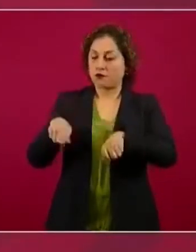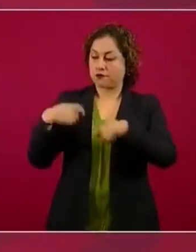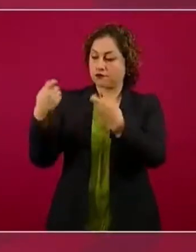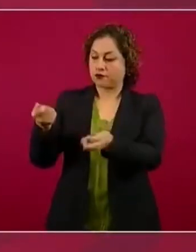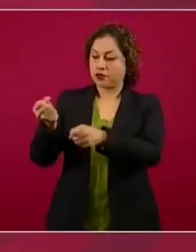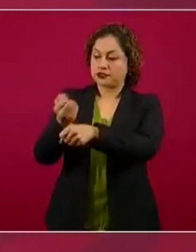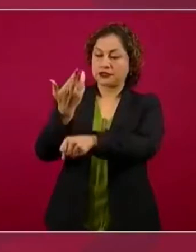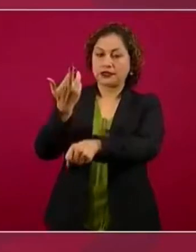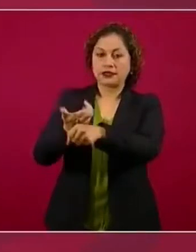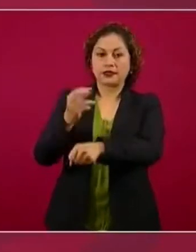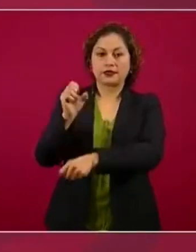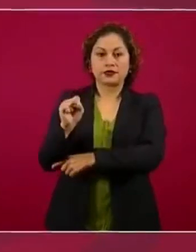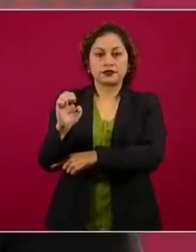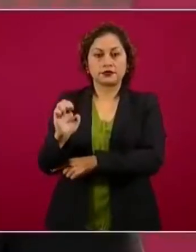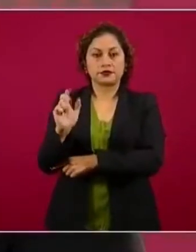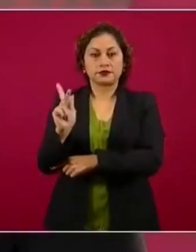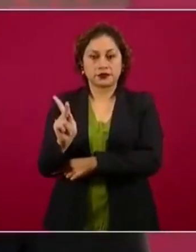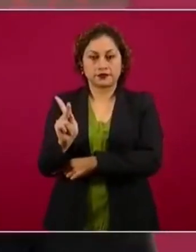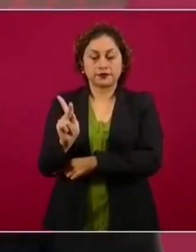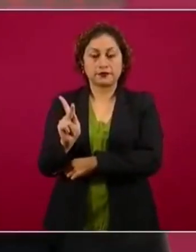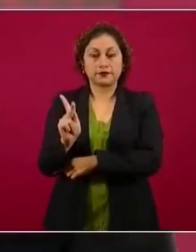La maestra Delfina